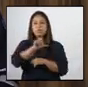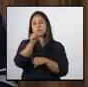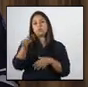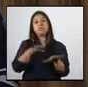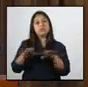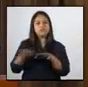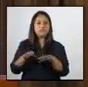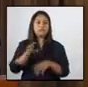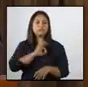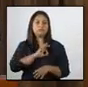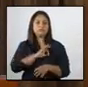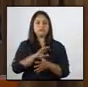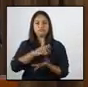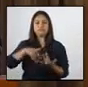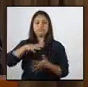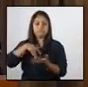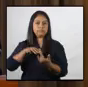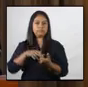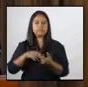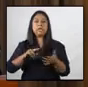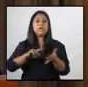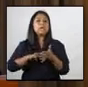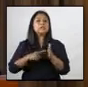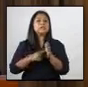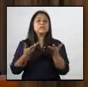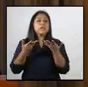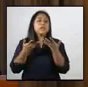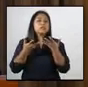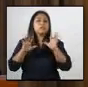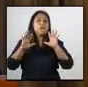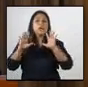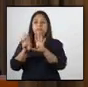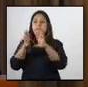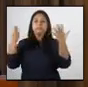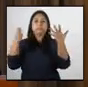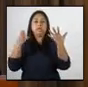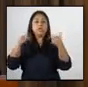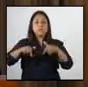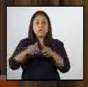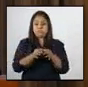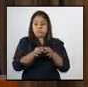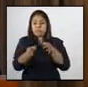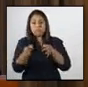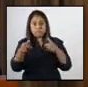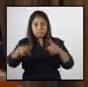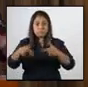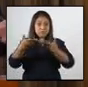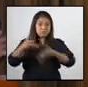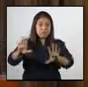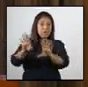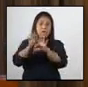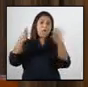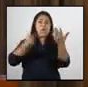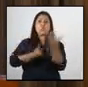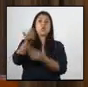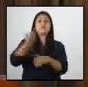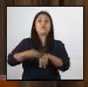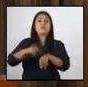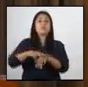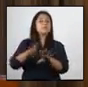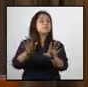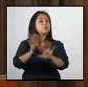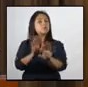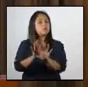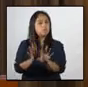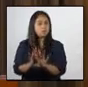sociales esto no significa que podamos llegar a considerar que en el corto plazo estaremos arribando a la nueva normalidad no